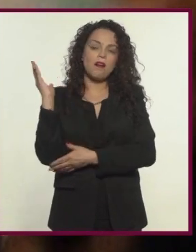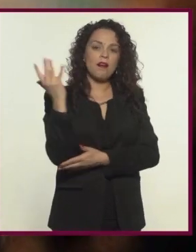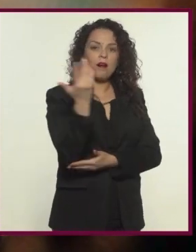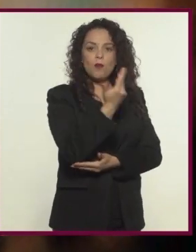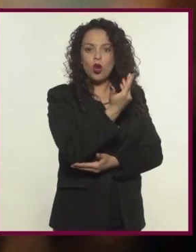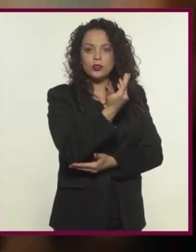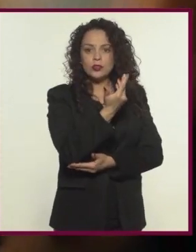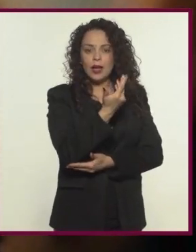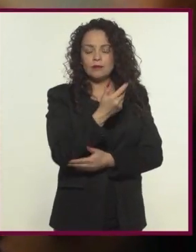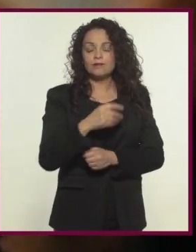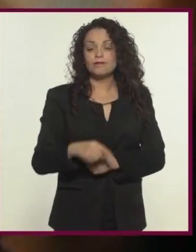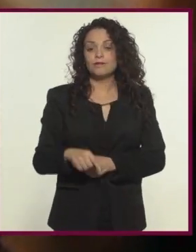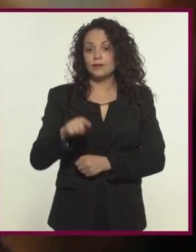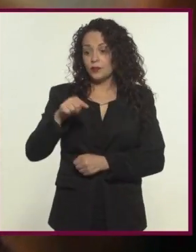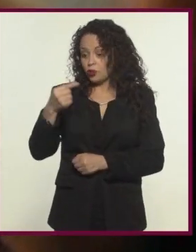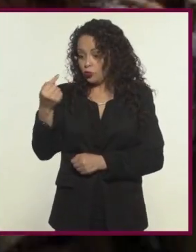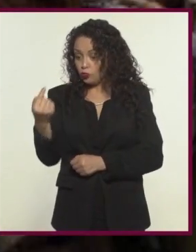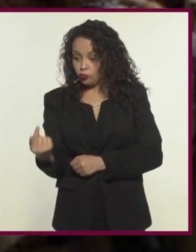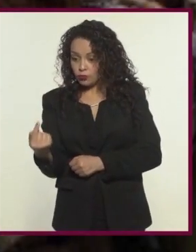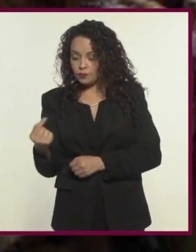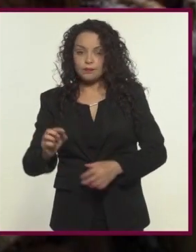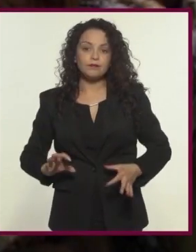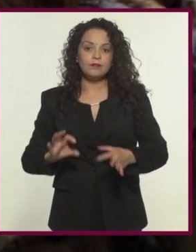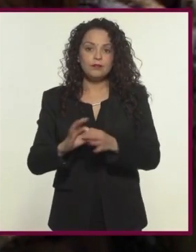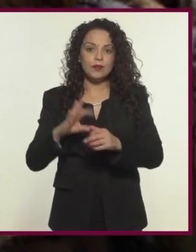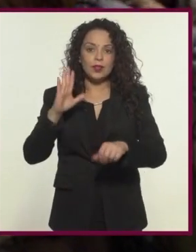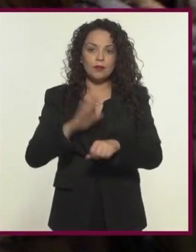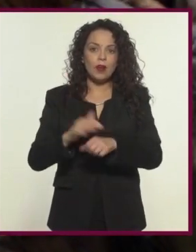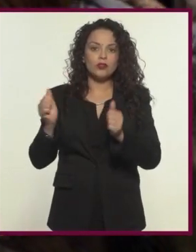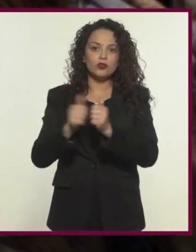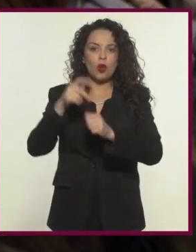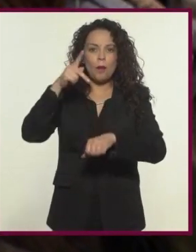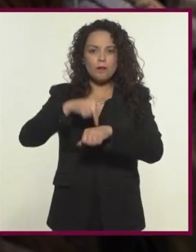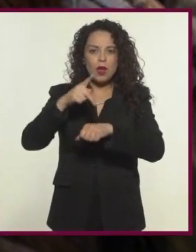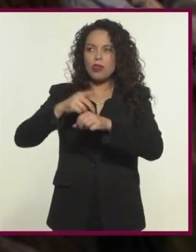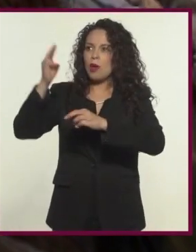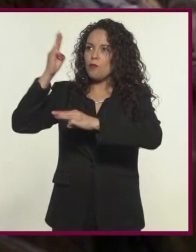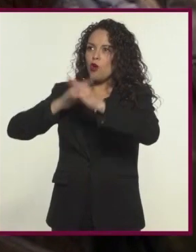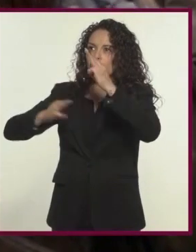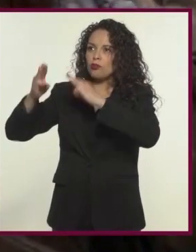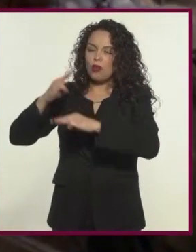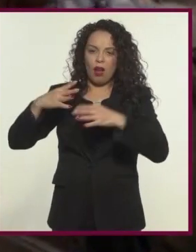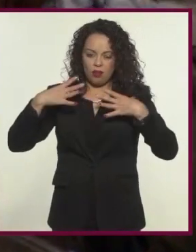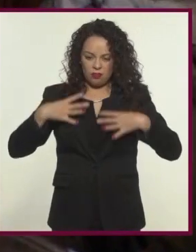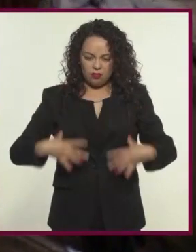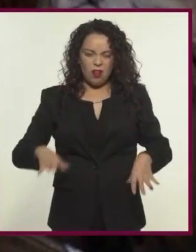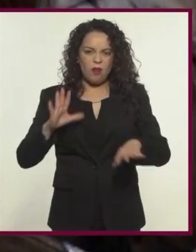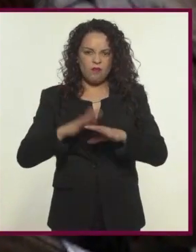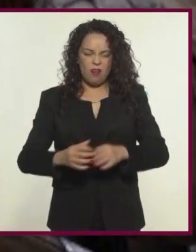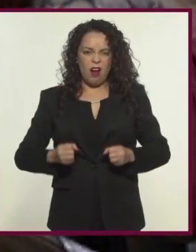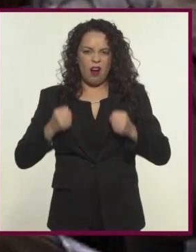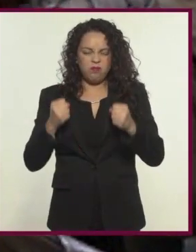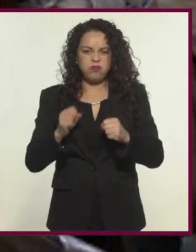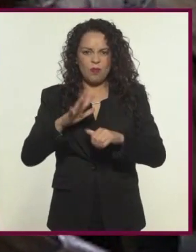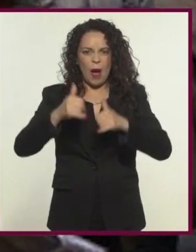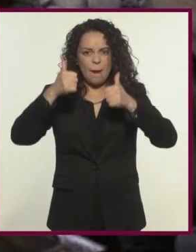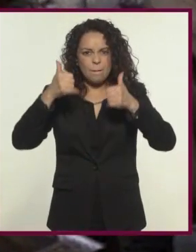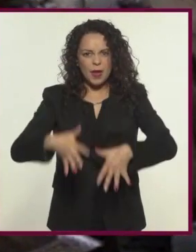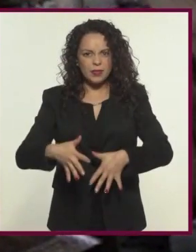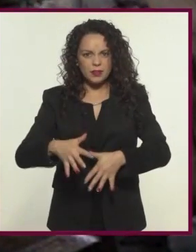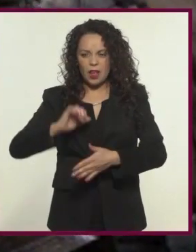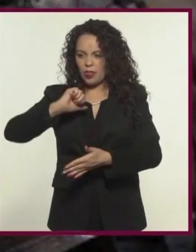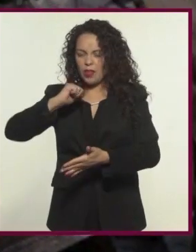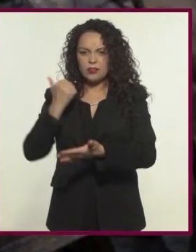y la naturaleza, mientras que los enanos, relacionados más con las piedras y montañas, tienen un aspecto más tosco.